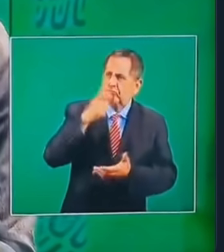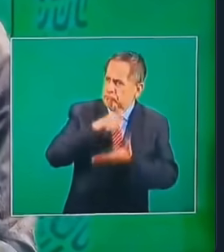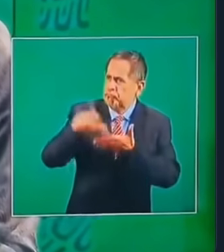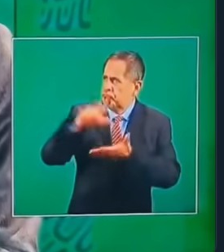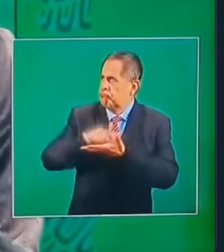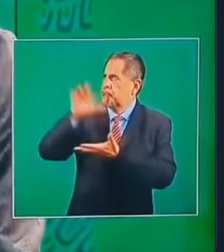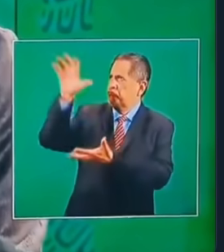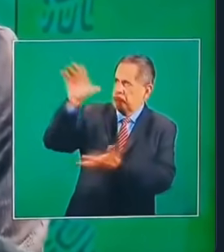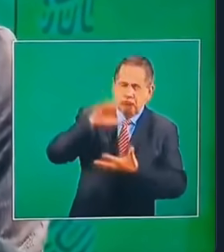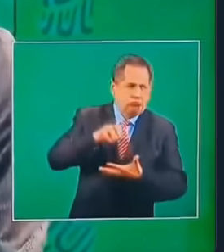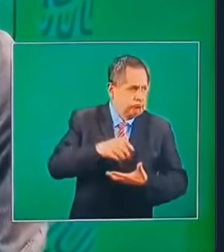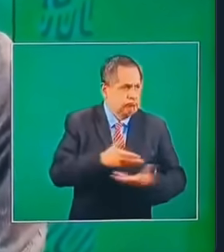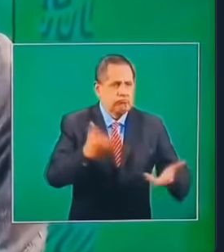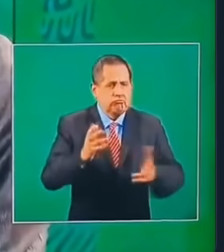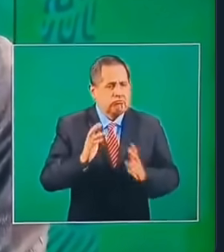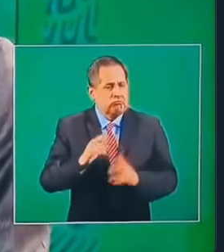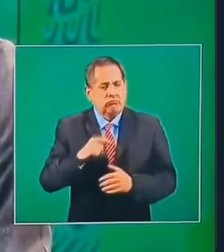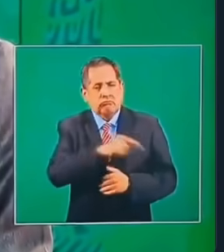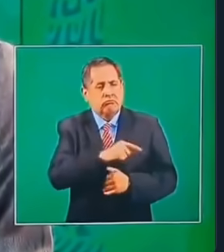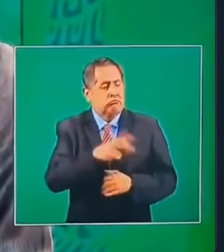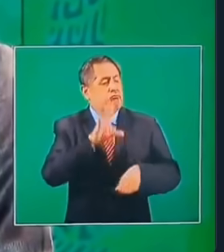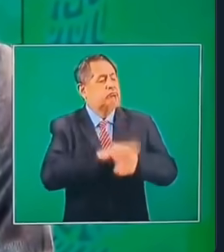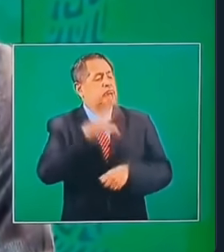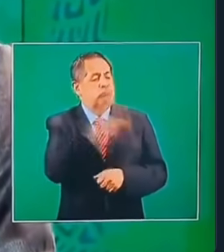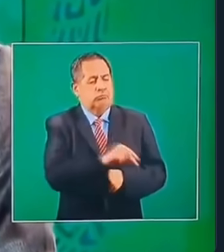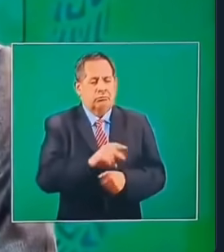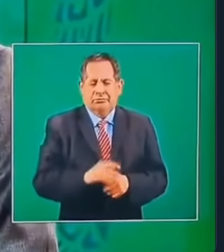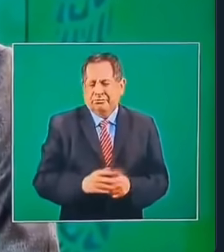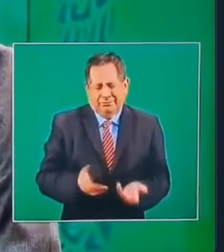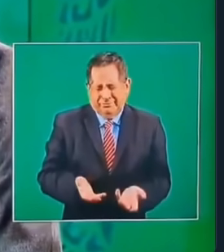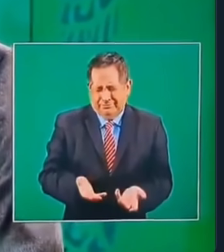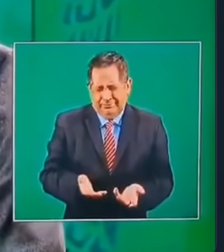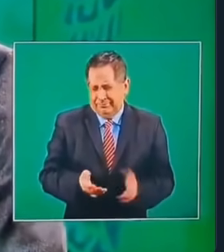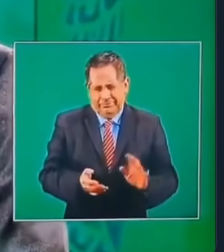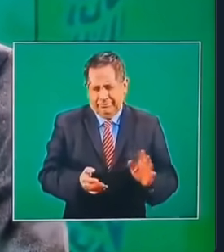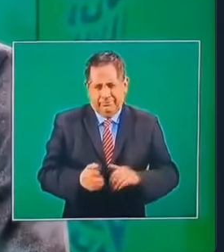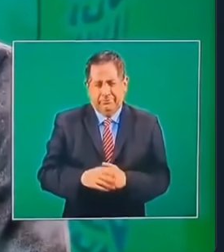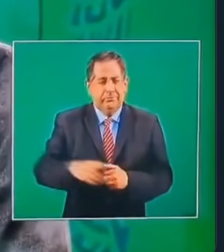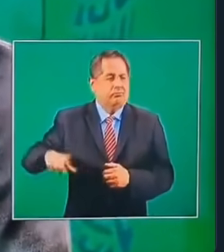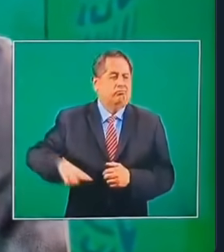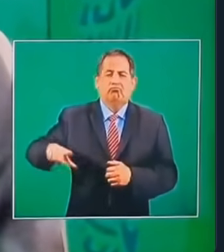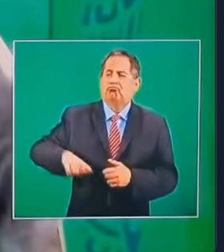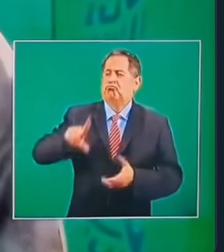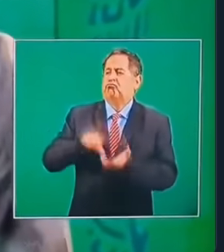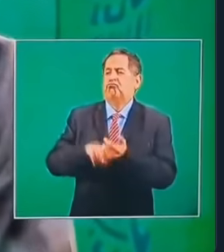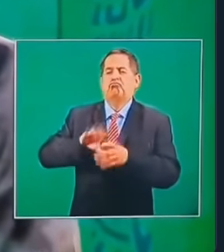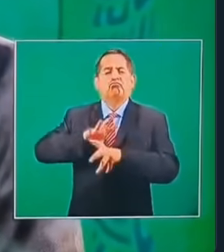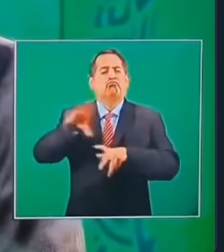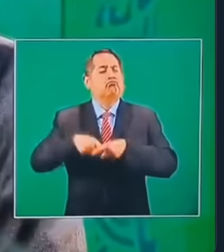comprar vacunas y no se les permite, porque el gobierno ejerce un